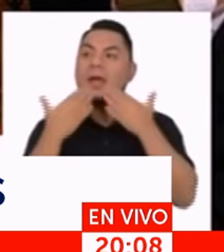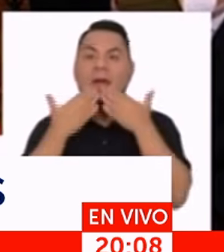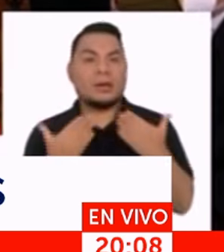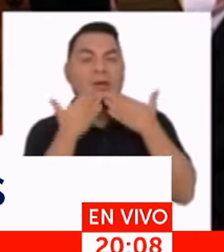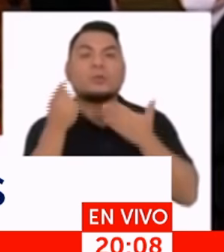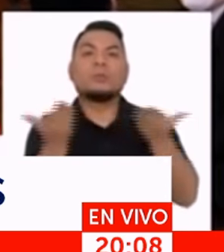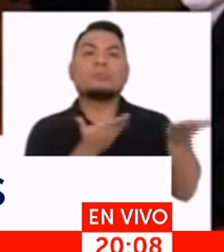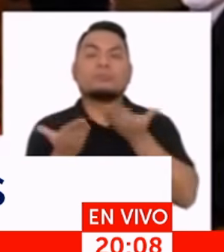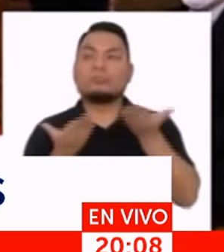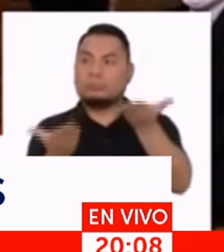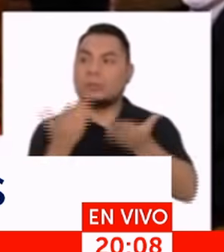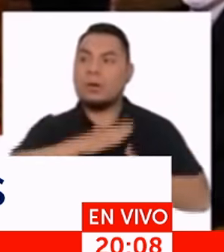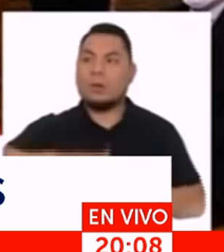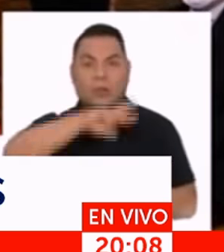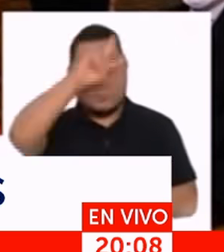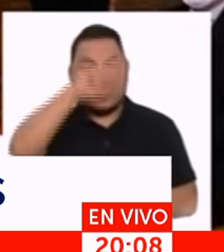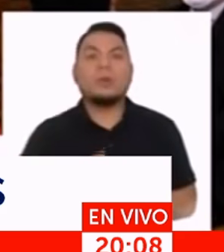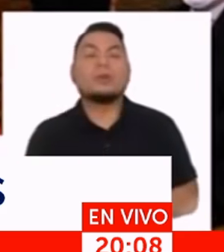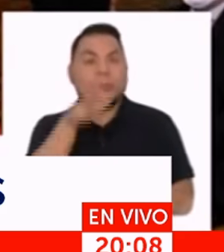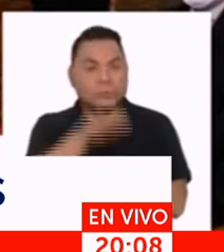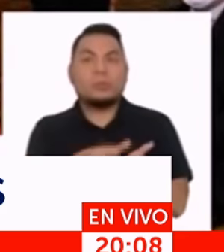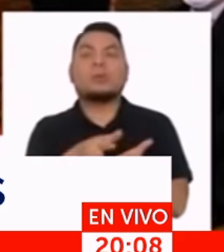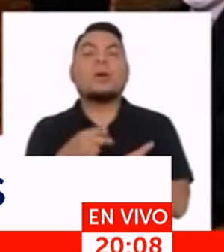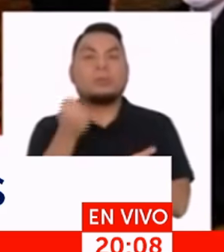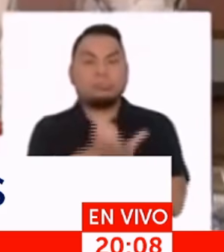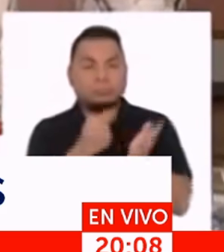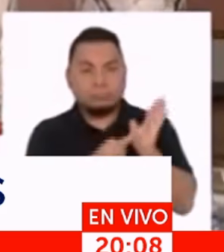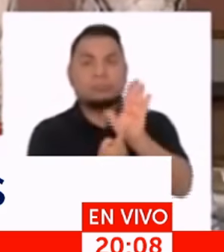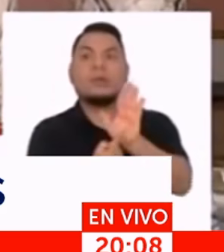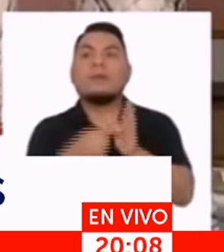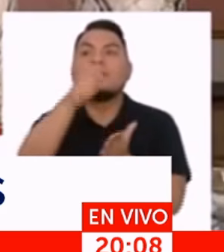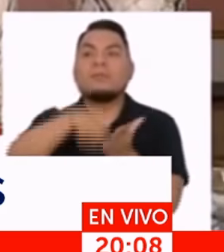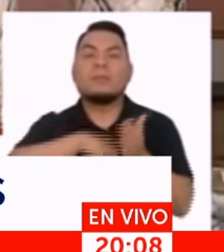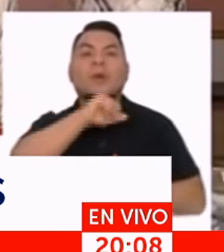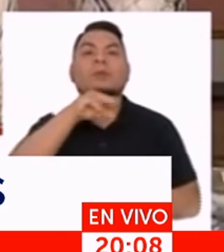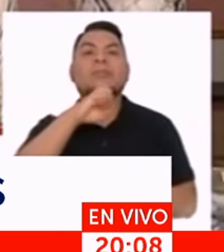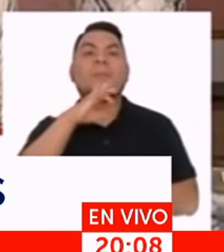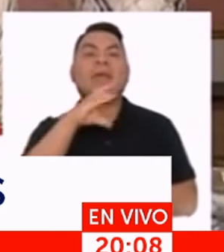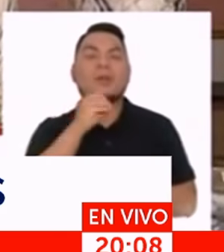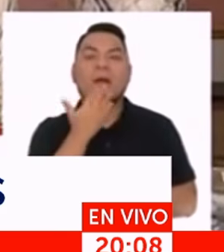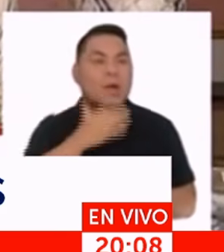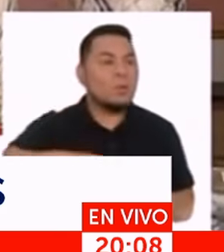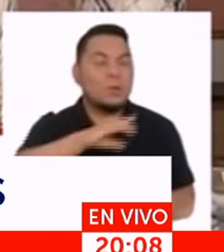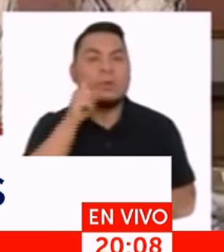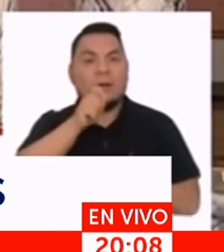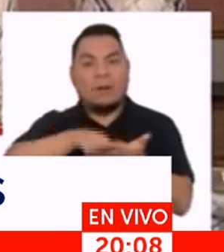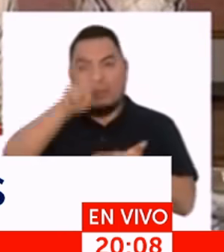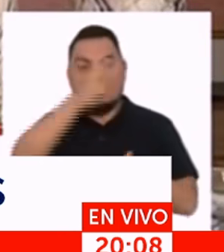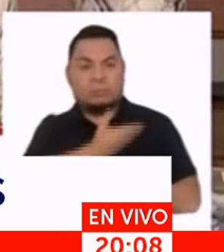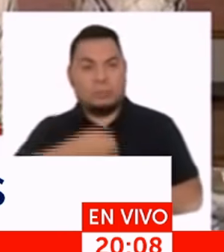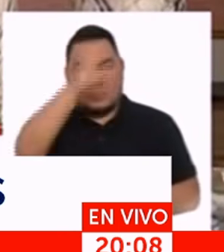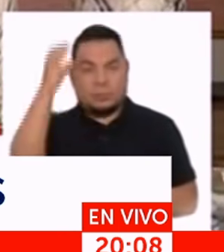agradece por los servicios prestados a la Nación. Regístrese, comuníquese y publíquese. Firma José Pedro Castillo Terrones, Presidente de la